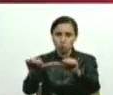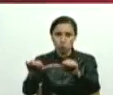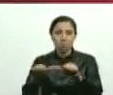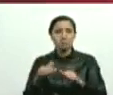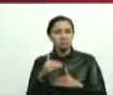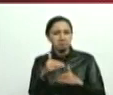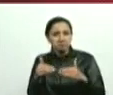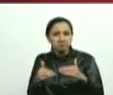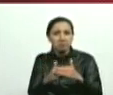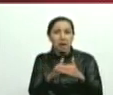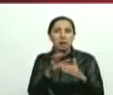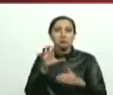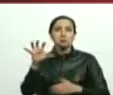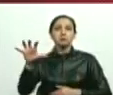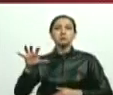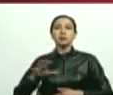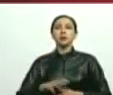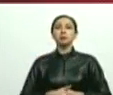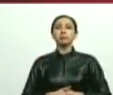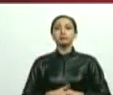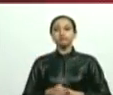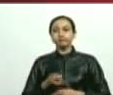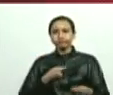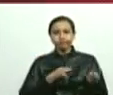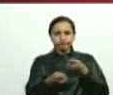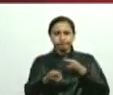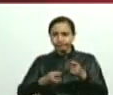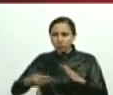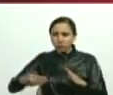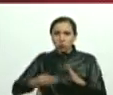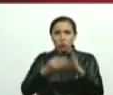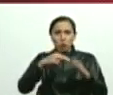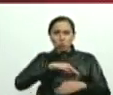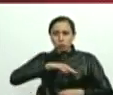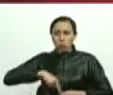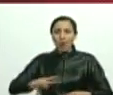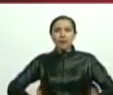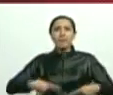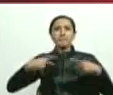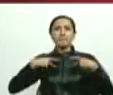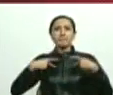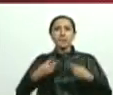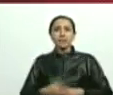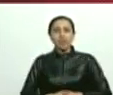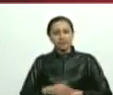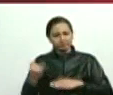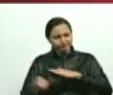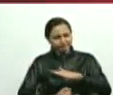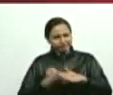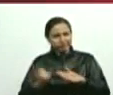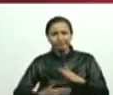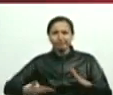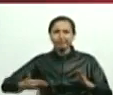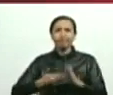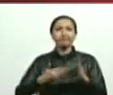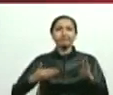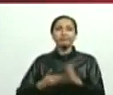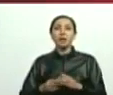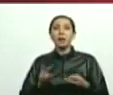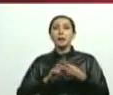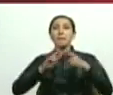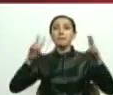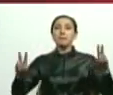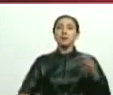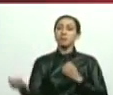de Estado, que intentaron contra nuestra vida, contra la vida de las instituciones, contra la paz del país, para impedir